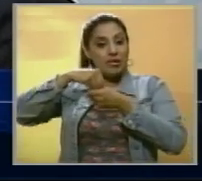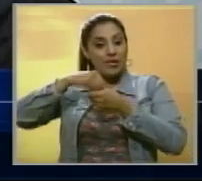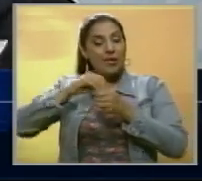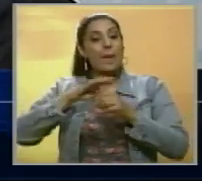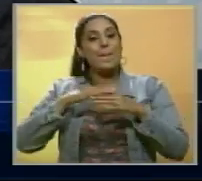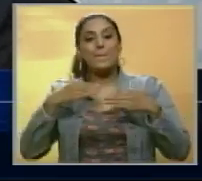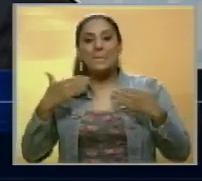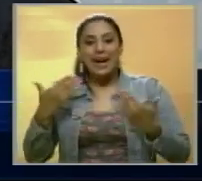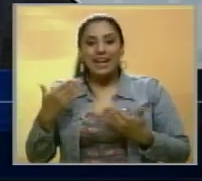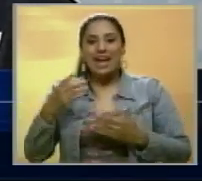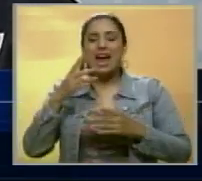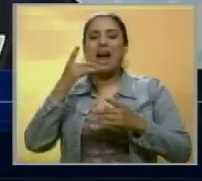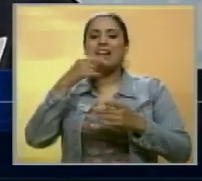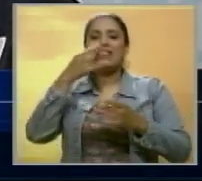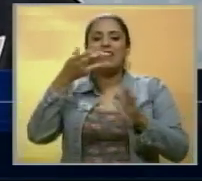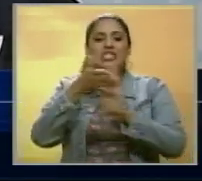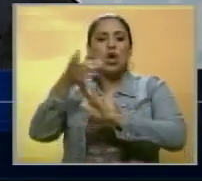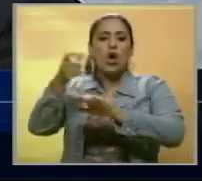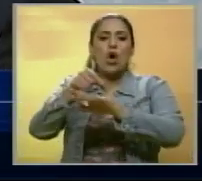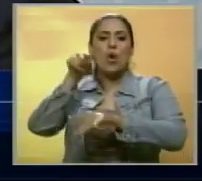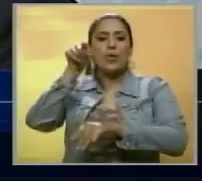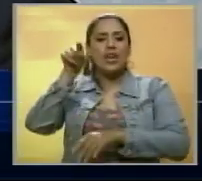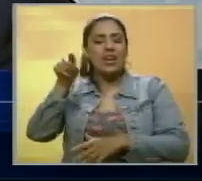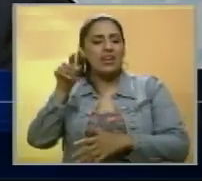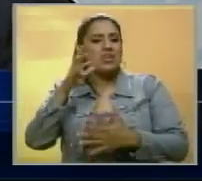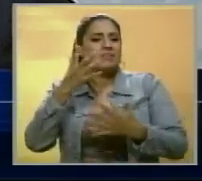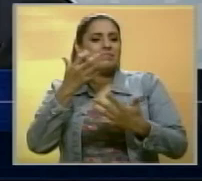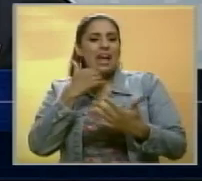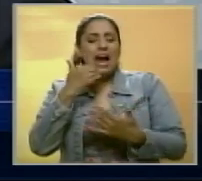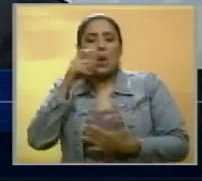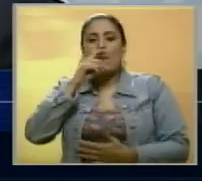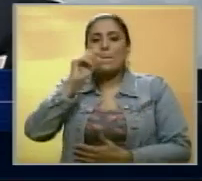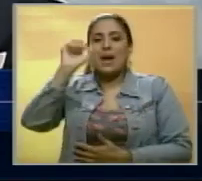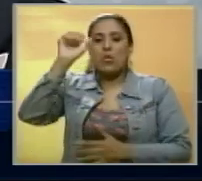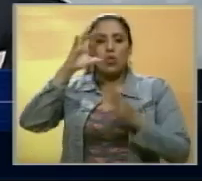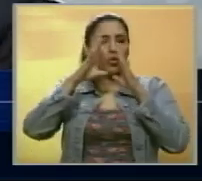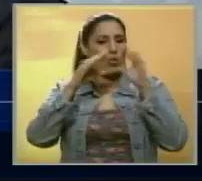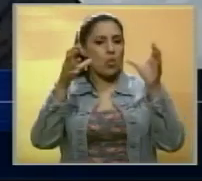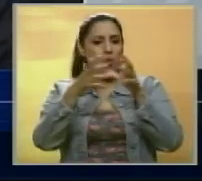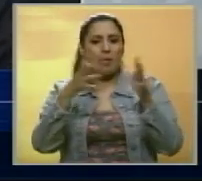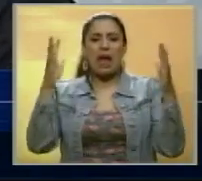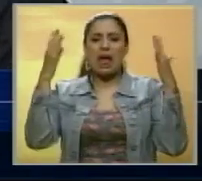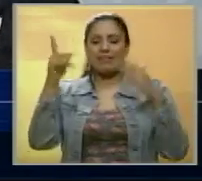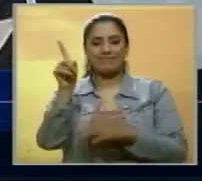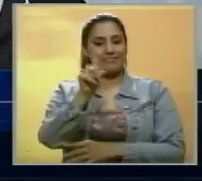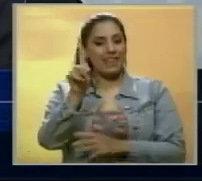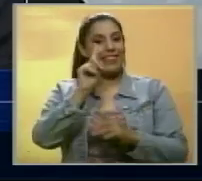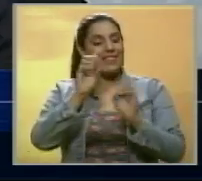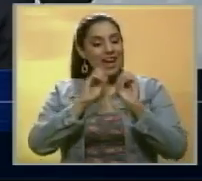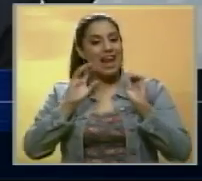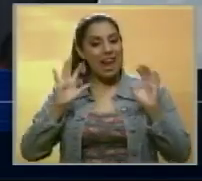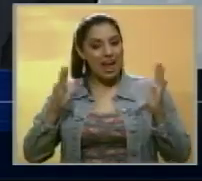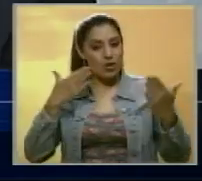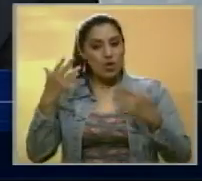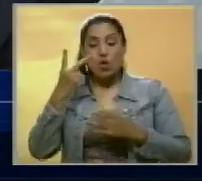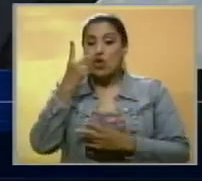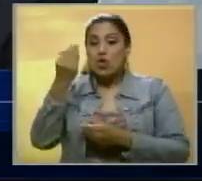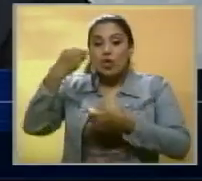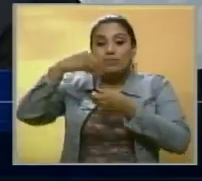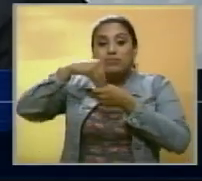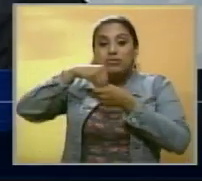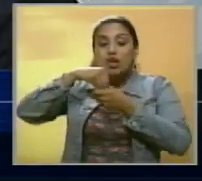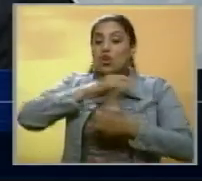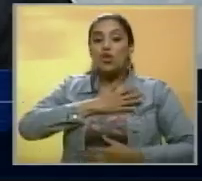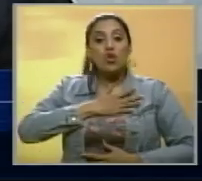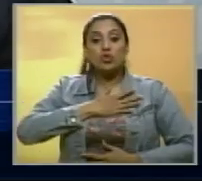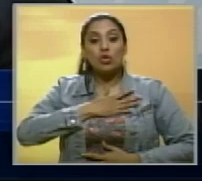para que el discurso oficialista, que es el discurso del señor Maduro y todos los otros, es clara. La no injerencia,